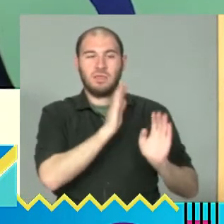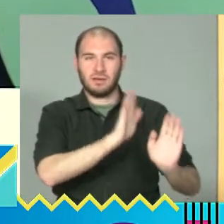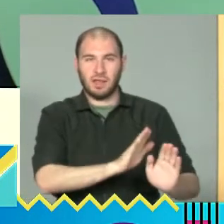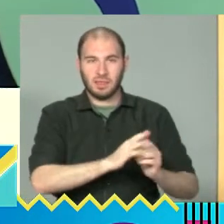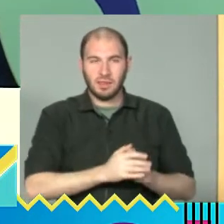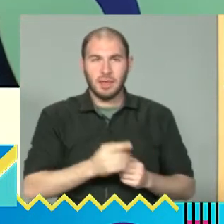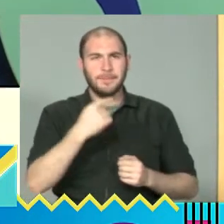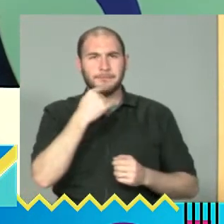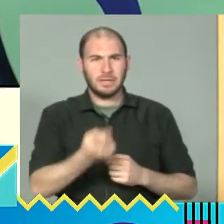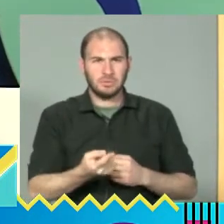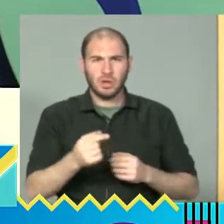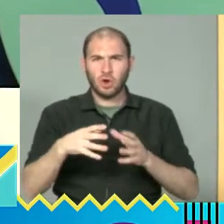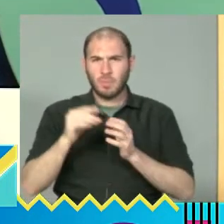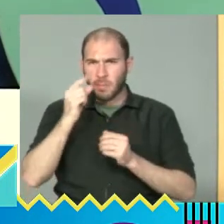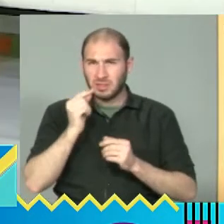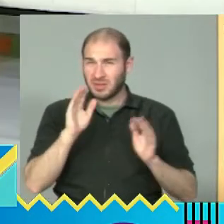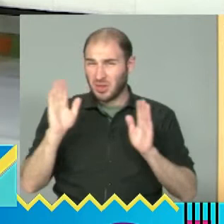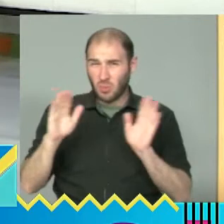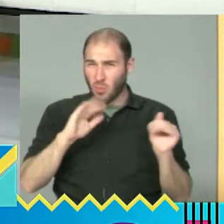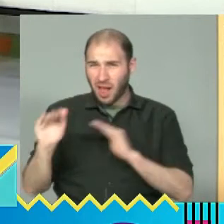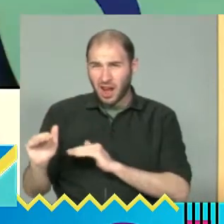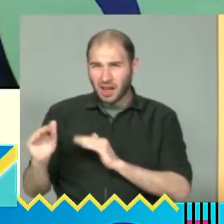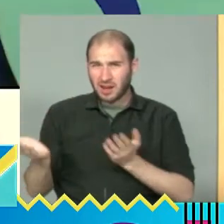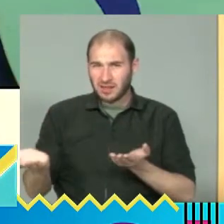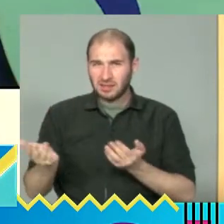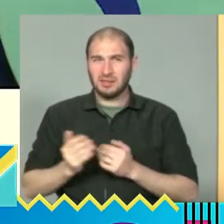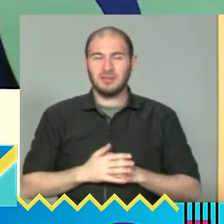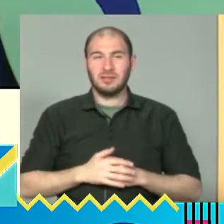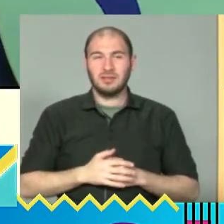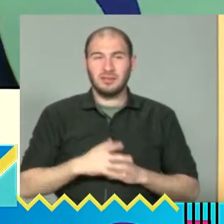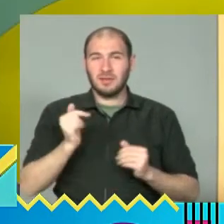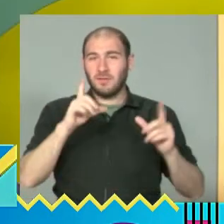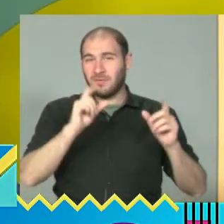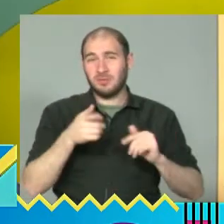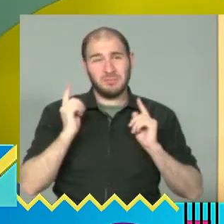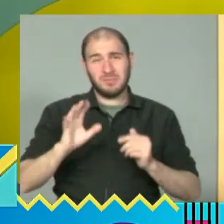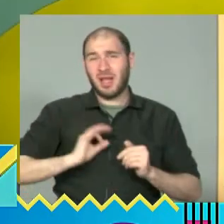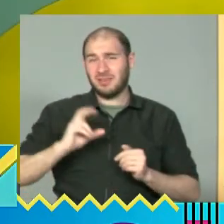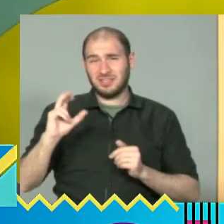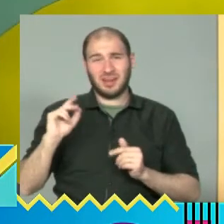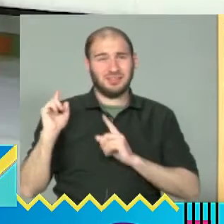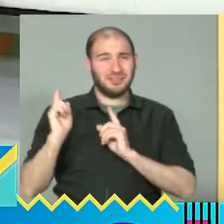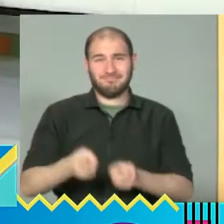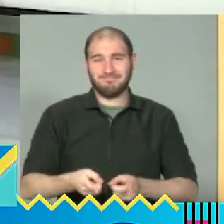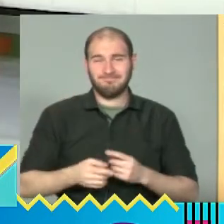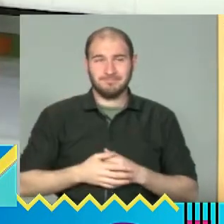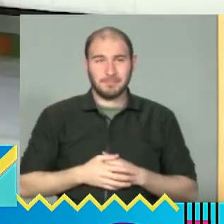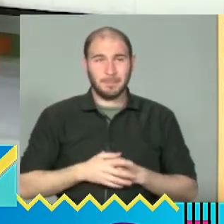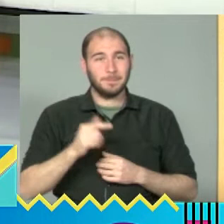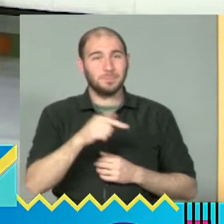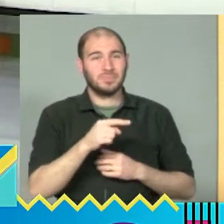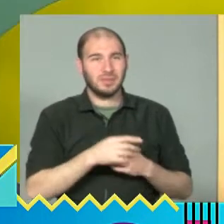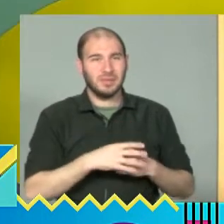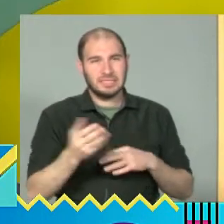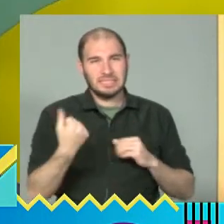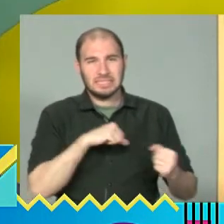La gran pregunta es, ¿y los políticos no hacen lo mismo? Por eso digo que son las mismas fotos de hace 30 años. Bien, Carlos. Yo creo que